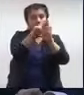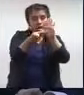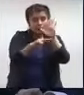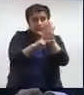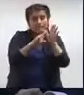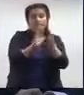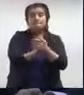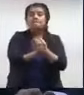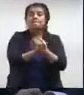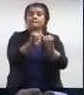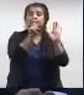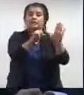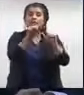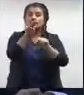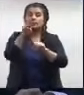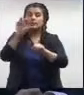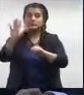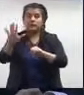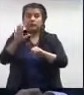número